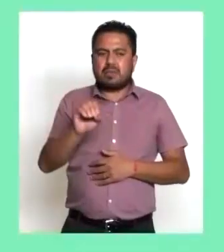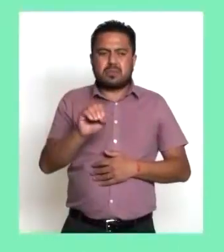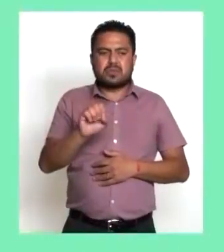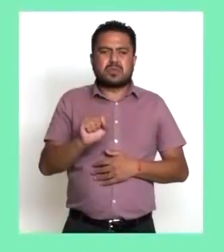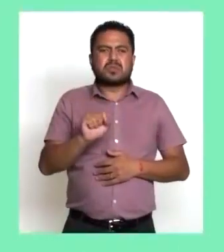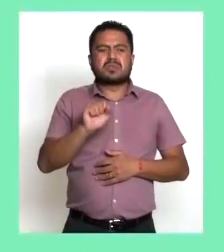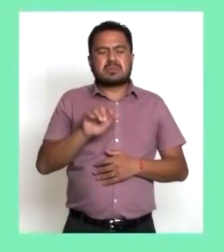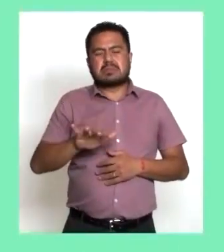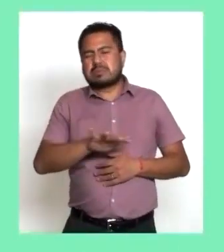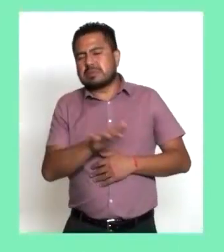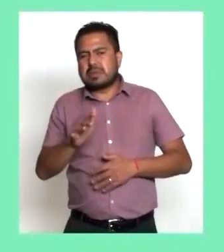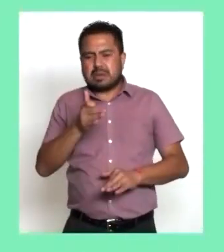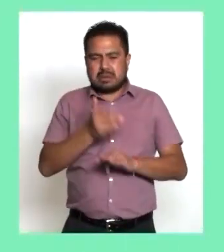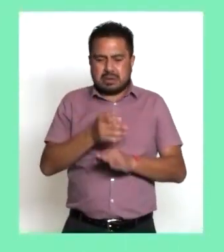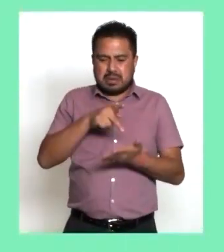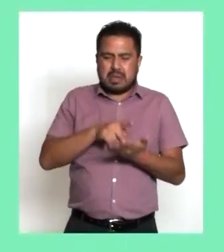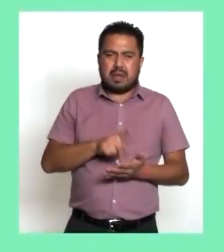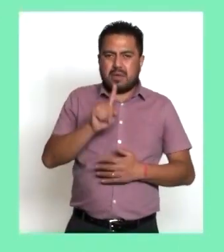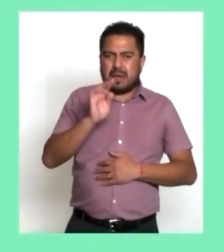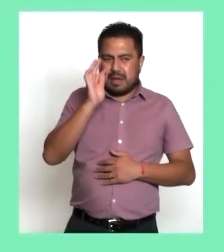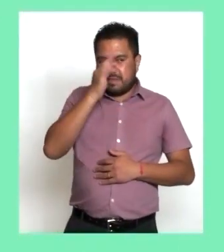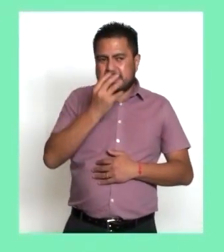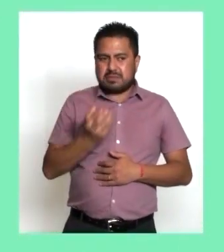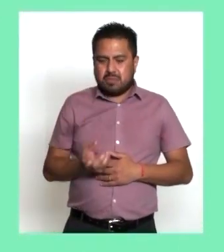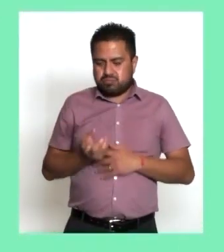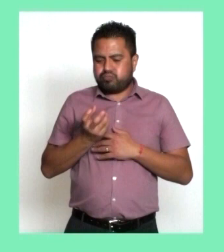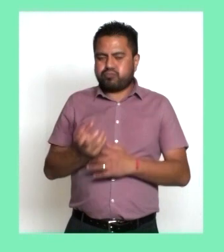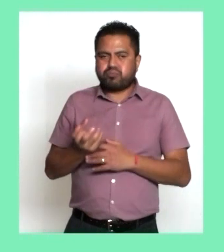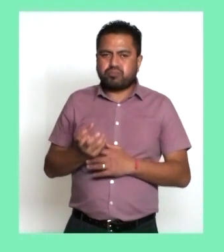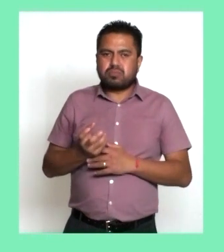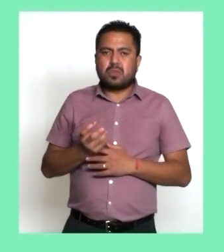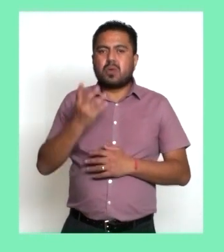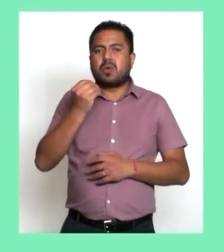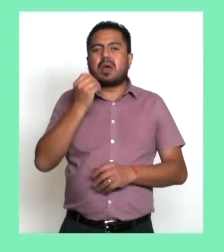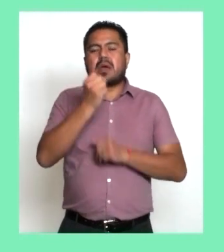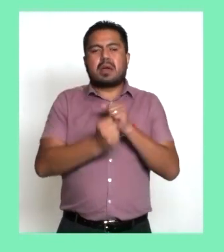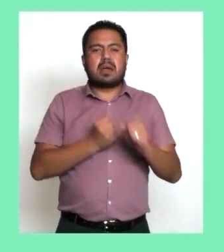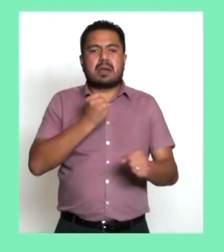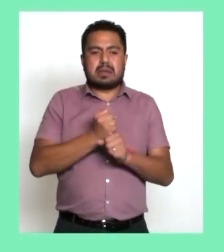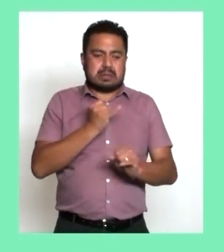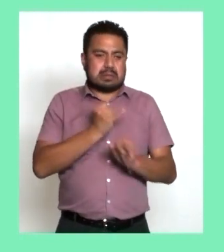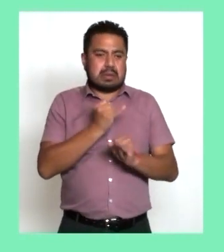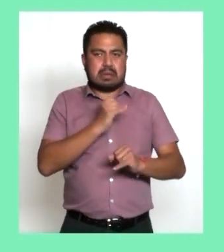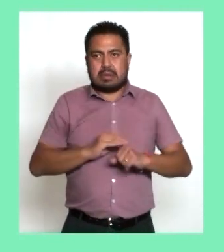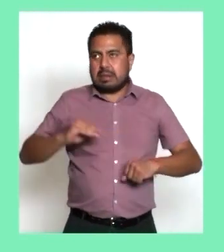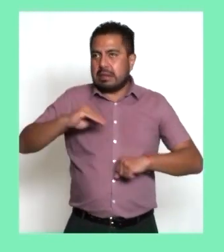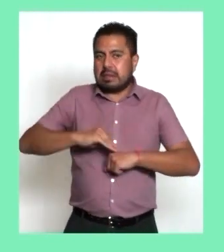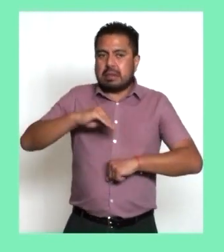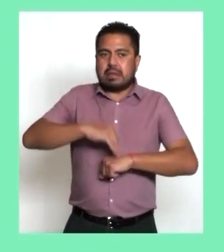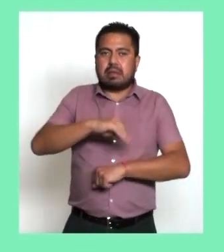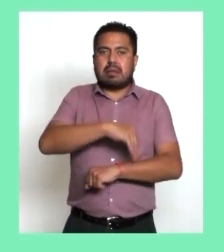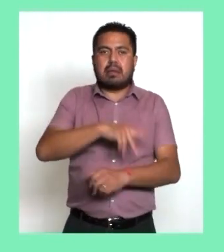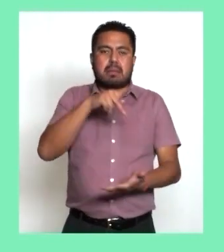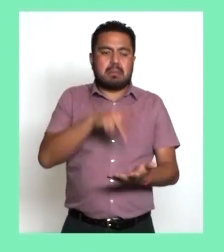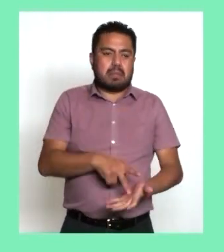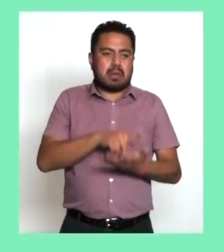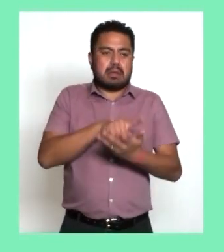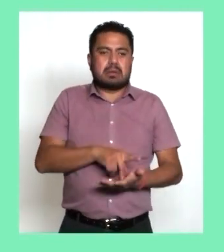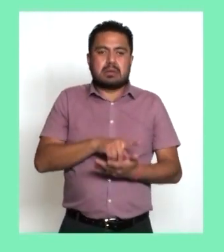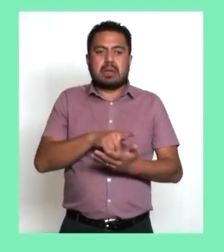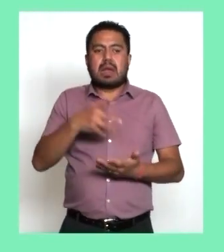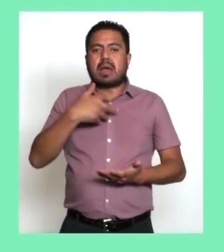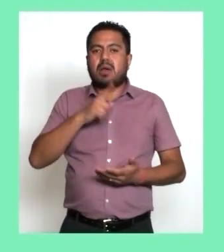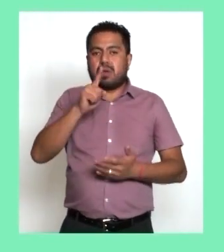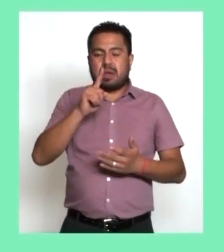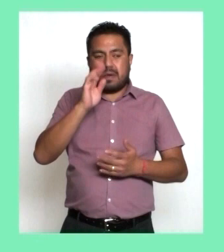gramos, es decir, más o menos lo que pesa una fresa grande. En 9 años la Internet aumentó de peso.